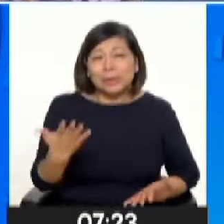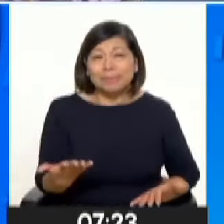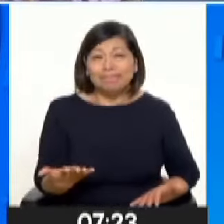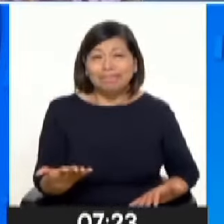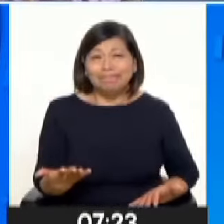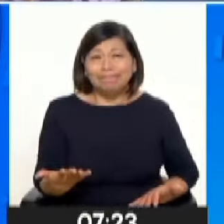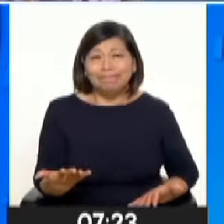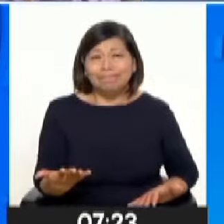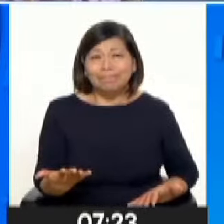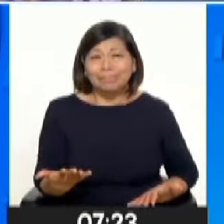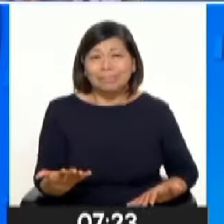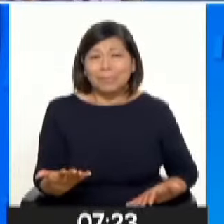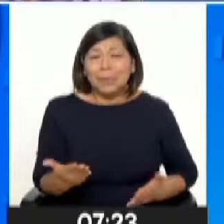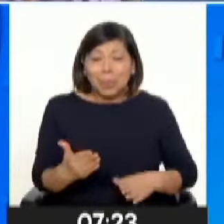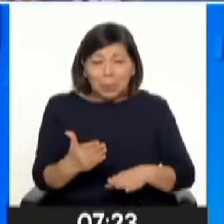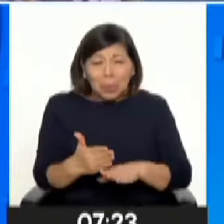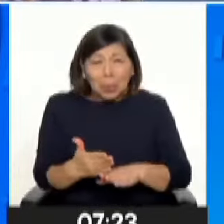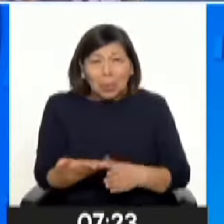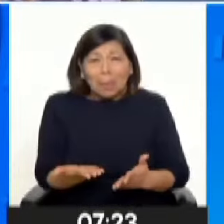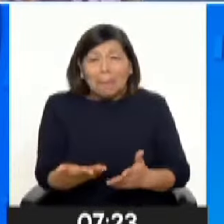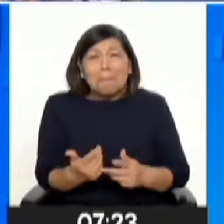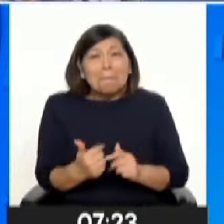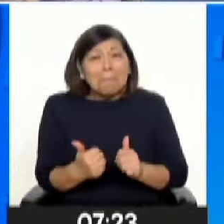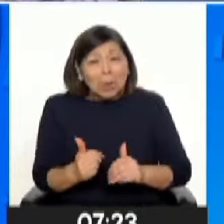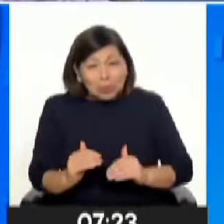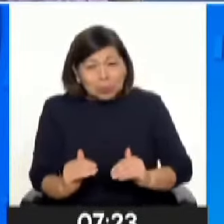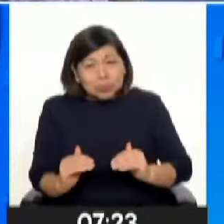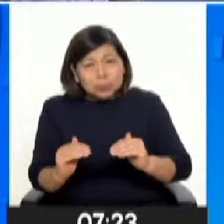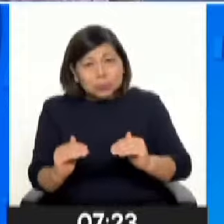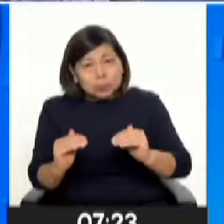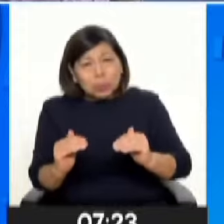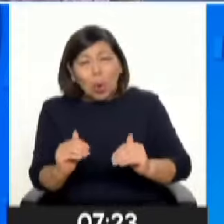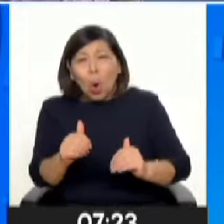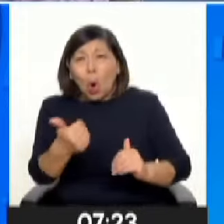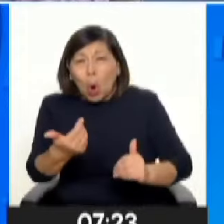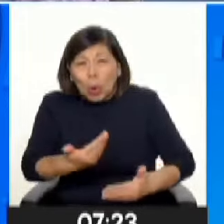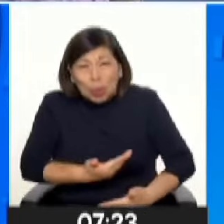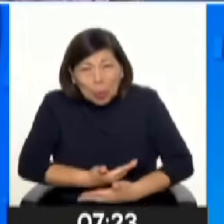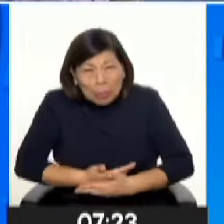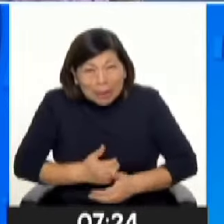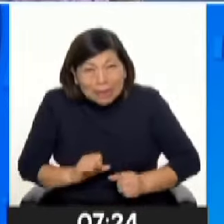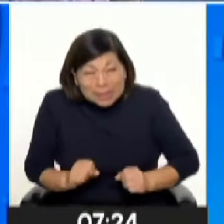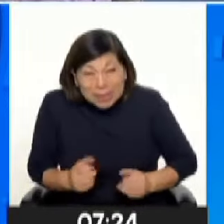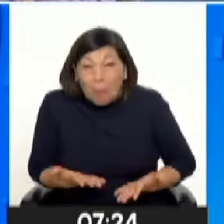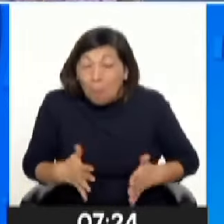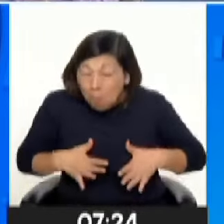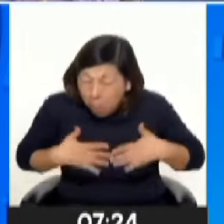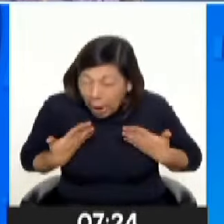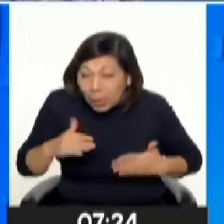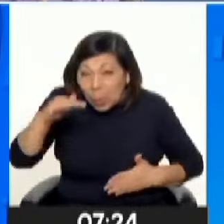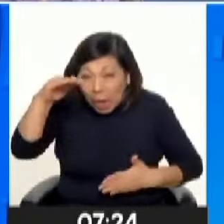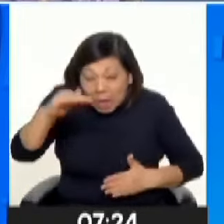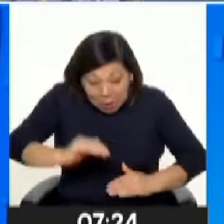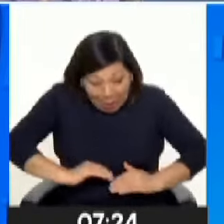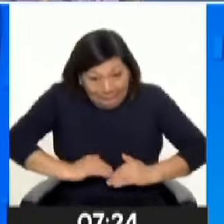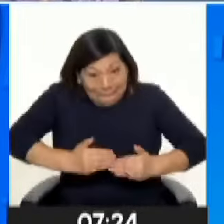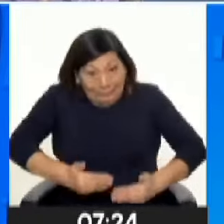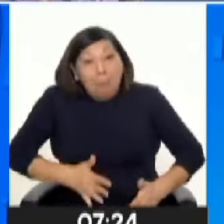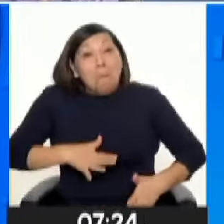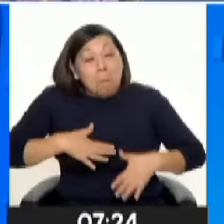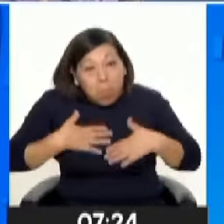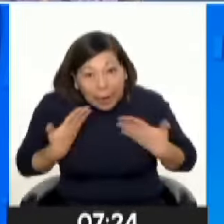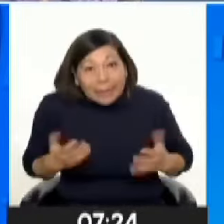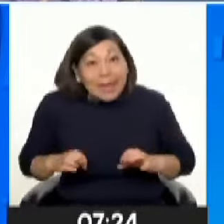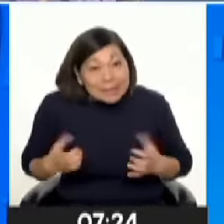¿Está en un desarrollo óptimo para crear otro ser? Esa es una pregunta que los especialistas en el campo